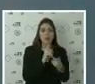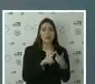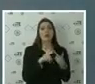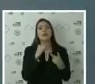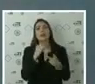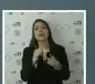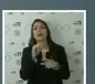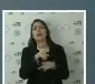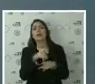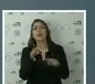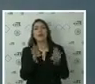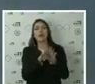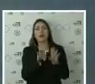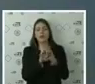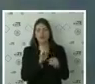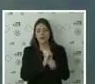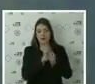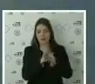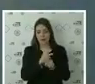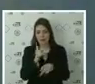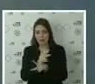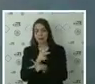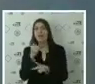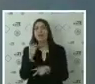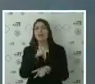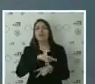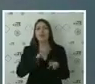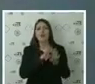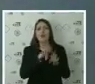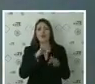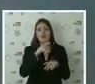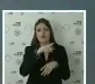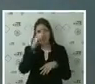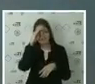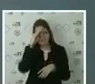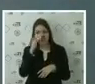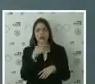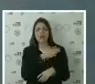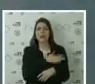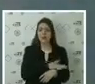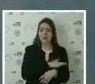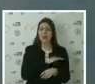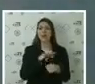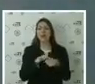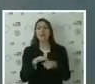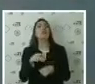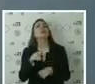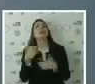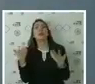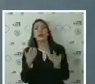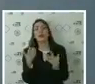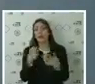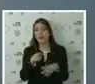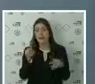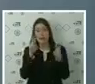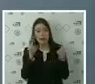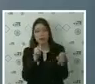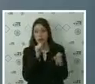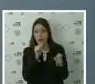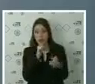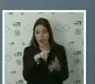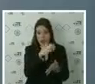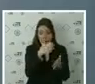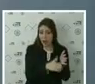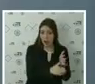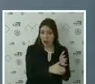Postpandemia, Perspectivas de la Labor Educativa y Democrática. Creo que es un tema que, aun cuando no ha acabado la pandemia, tenemos que estar viendo